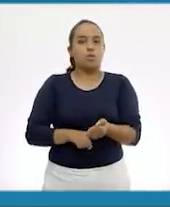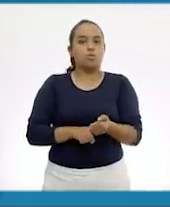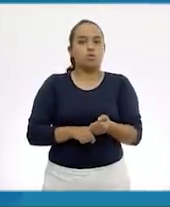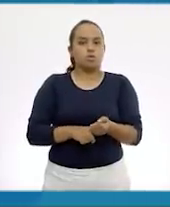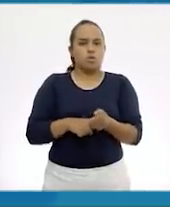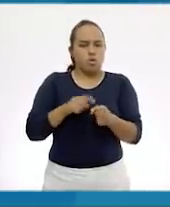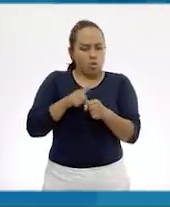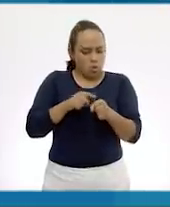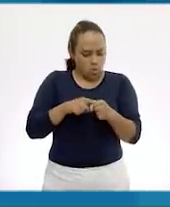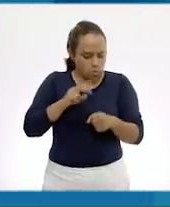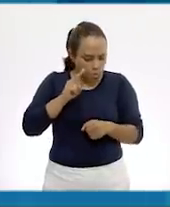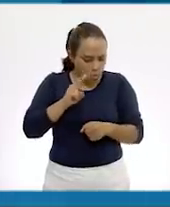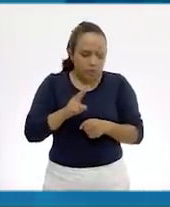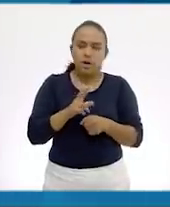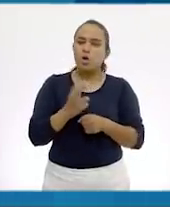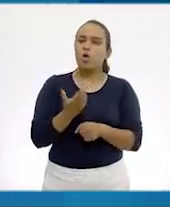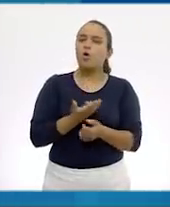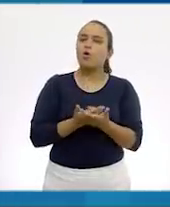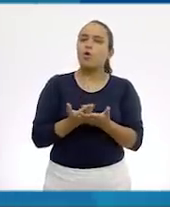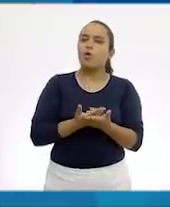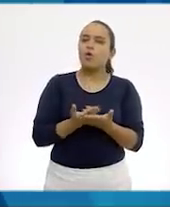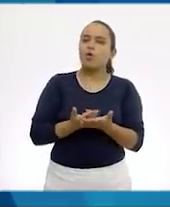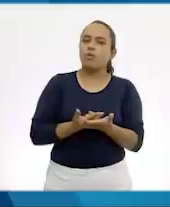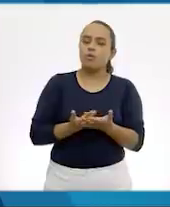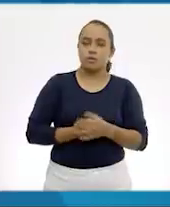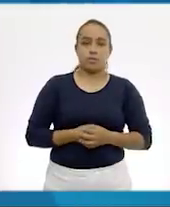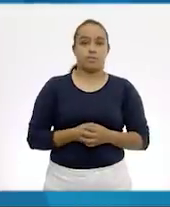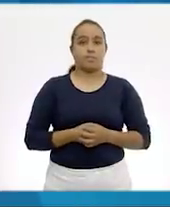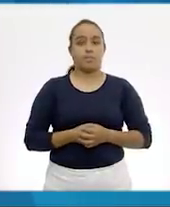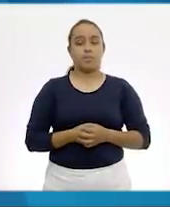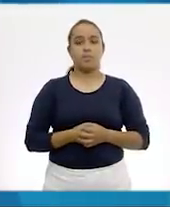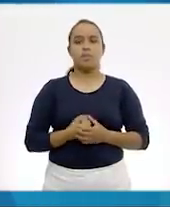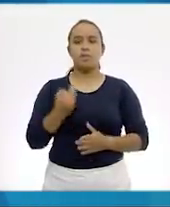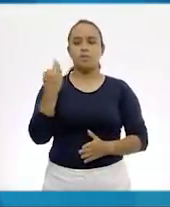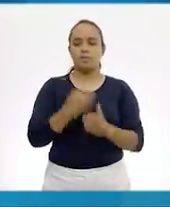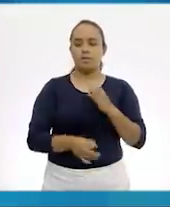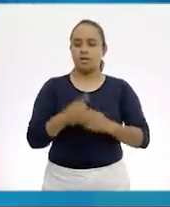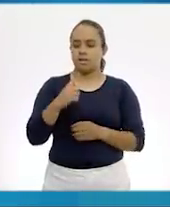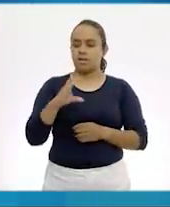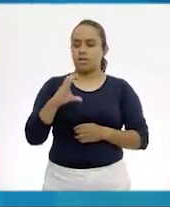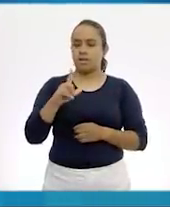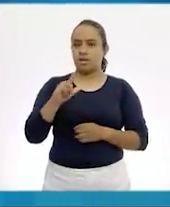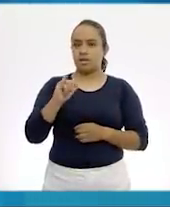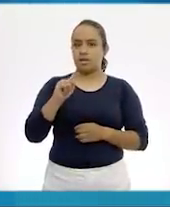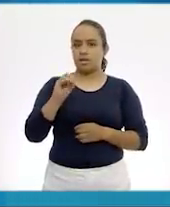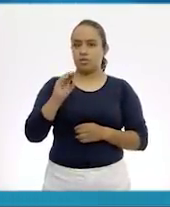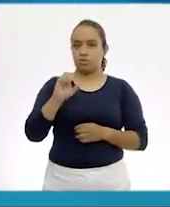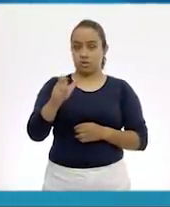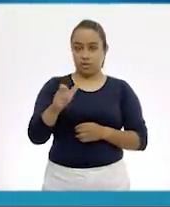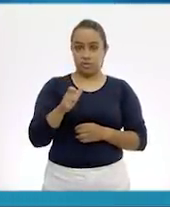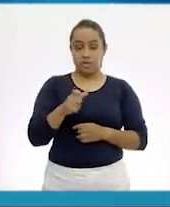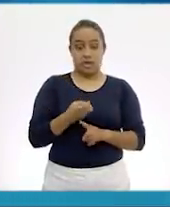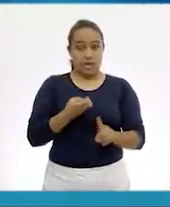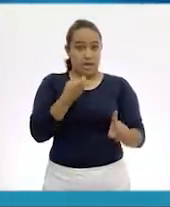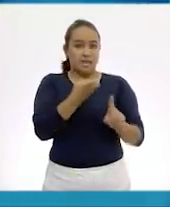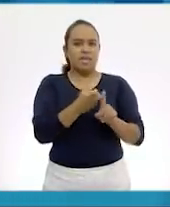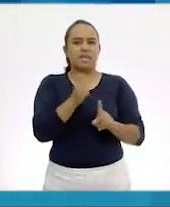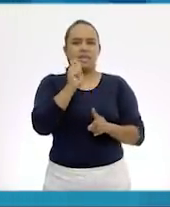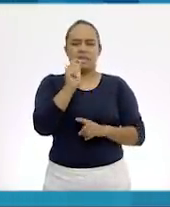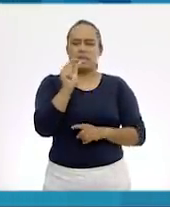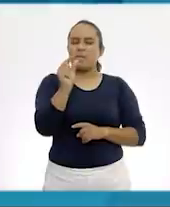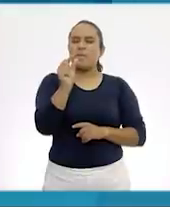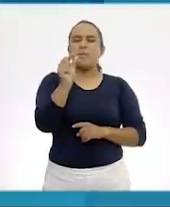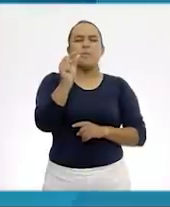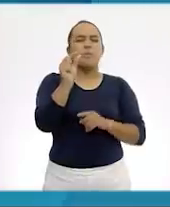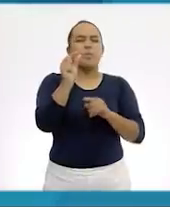un color rosado. Bien, solamente falta el clítoris. Este es como un pequeño botón